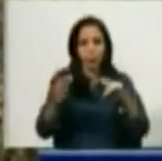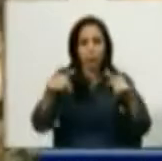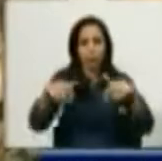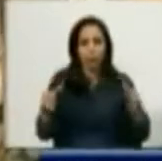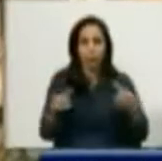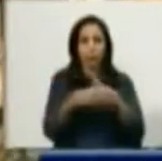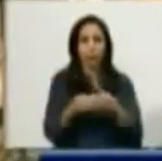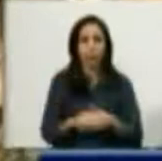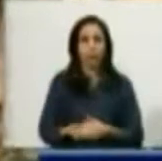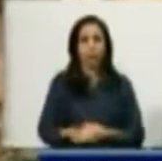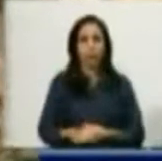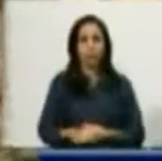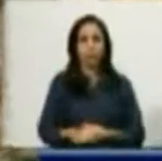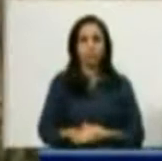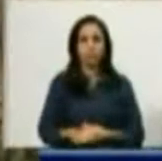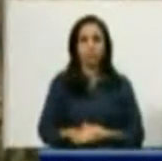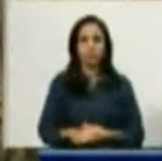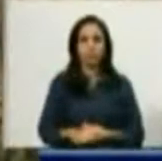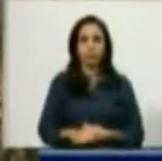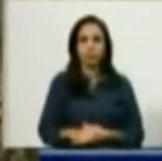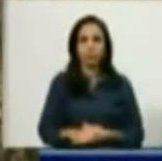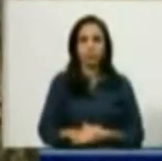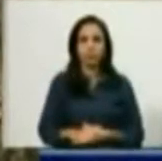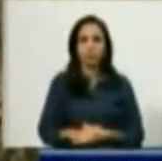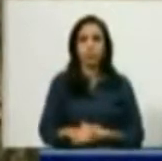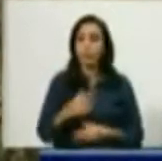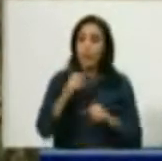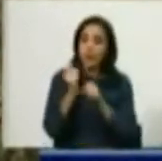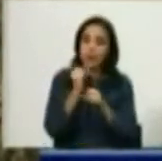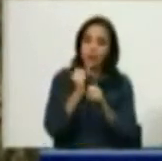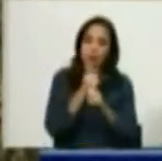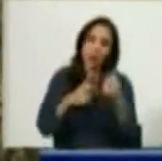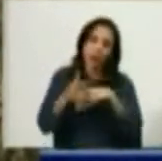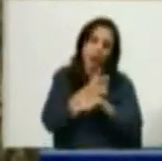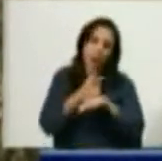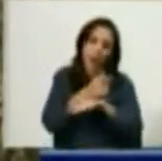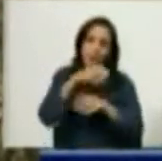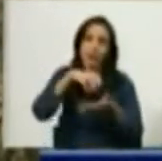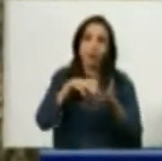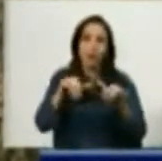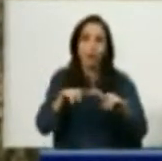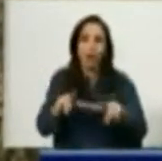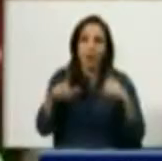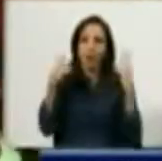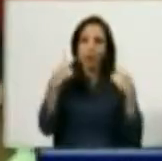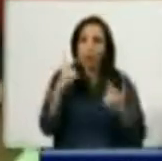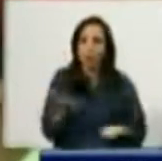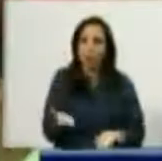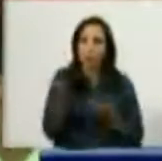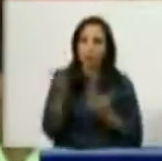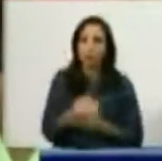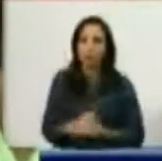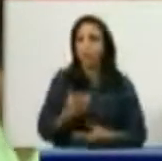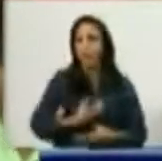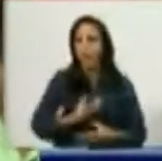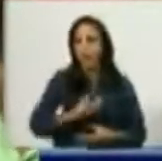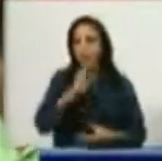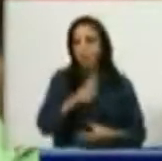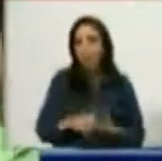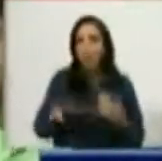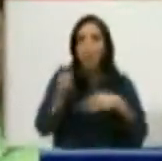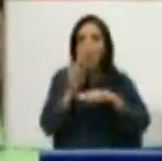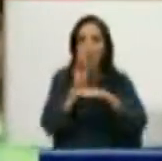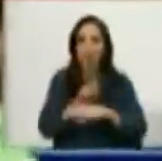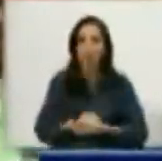podemos presente trabajadores y trabajadores de la gobernación del Estado Vargas alcaldía del Estado Vargas